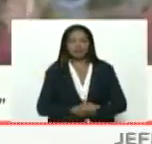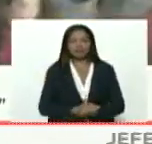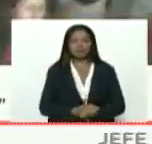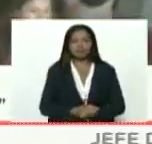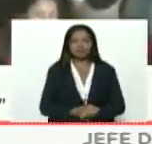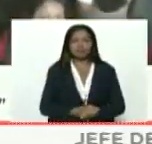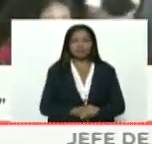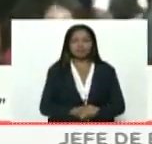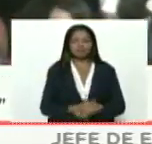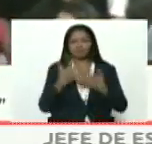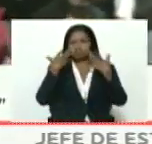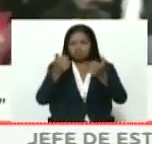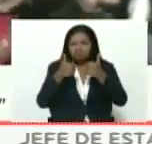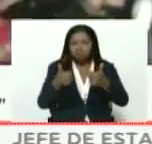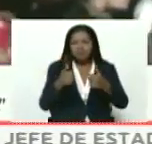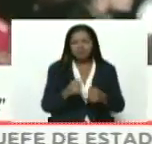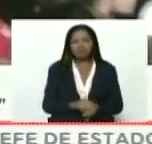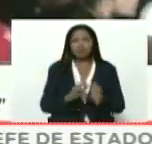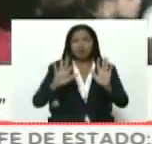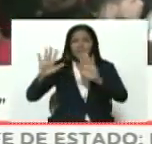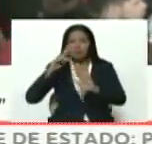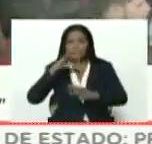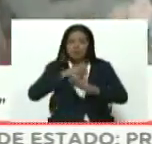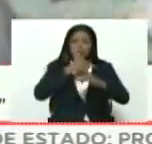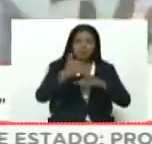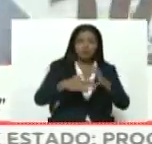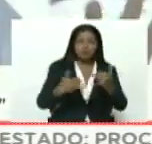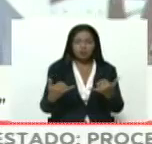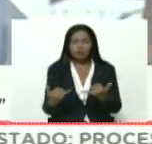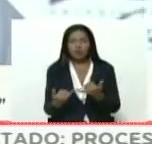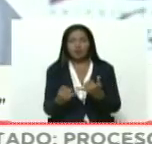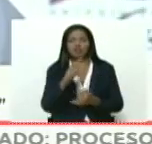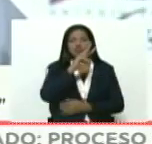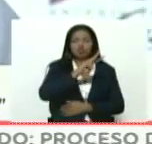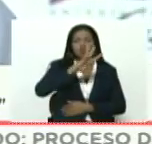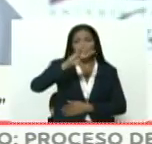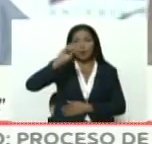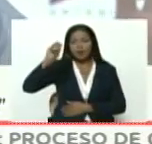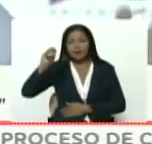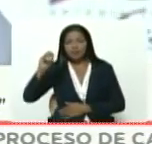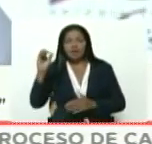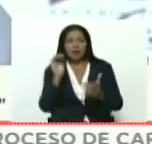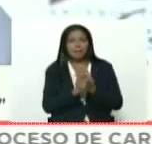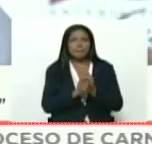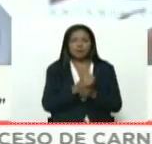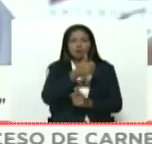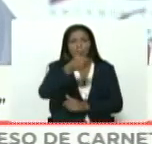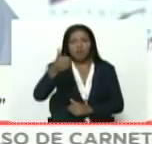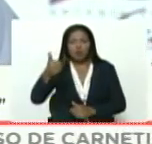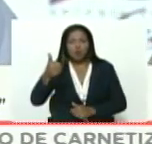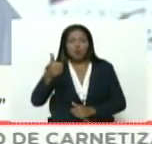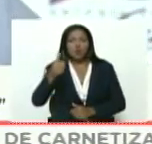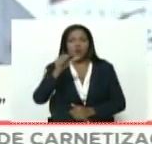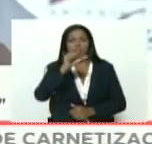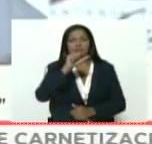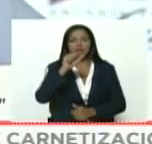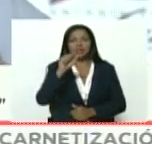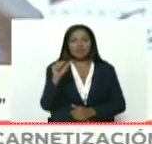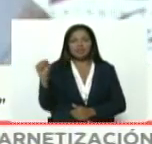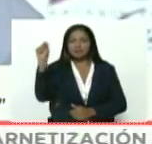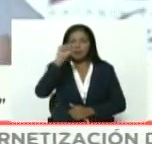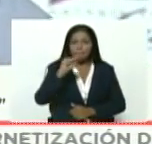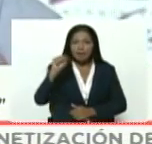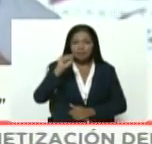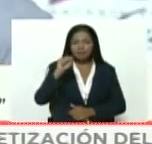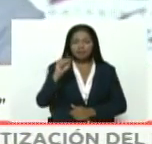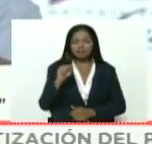Ok, entendido. Con estos 10 que habíamos planificado hasta ahorita, tendríamos 240 compañeros por semestre. Correcto. Eso nos permitiría